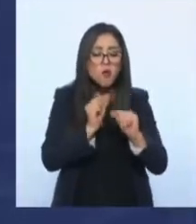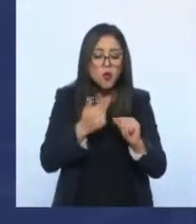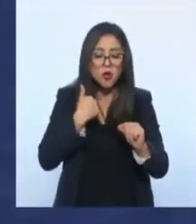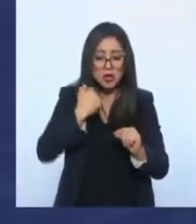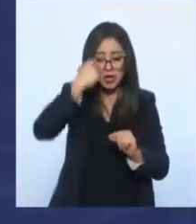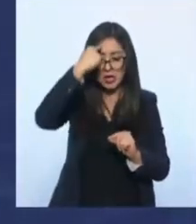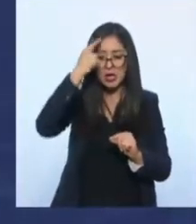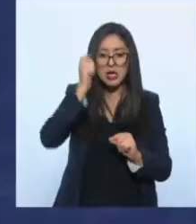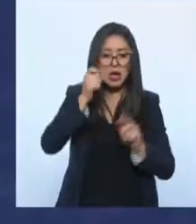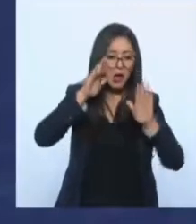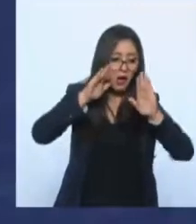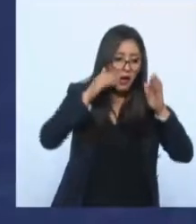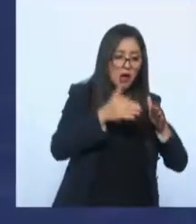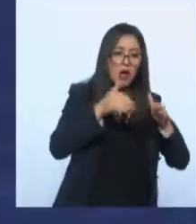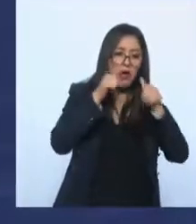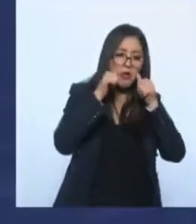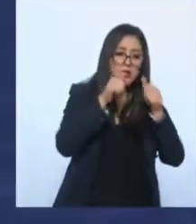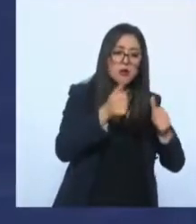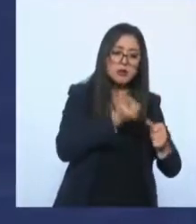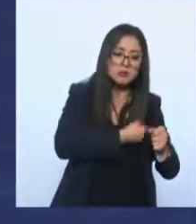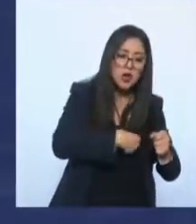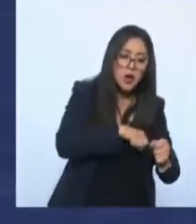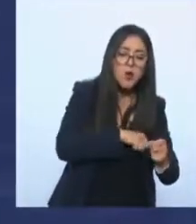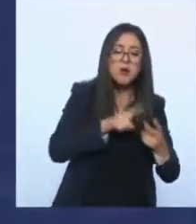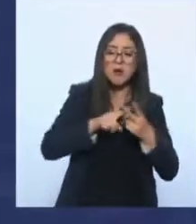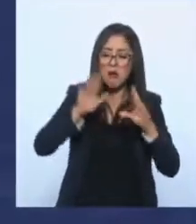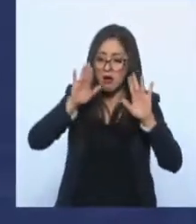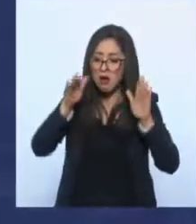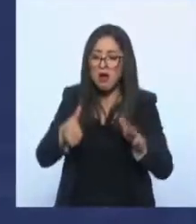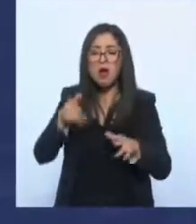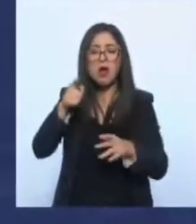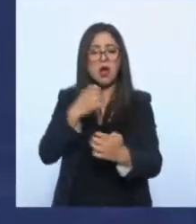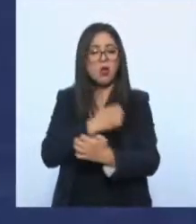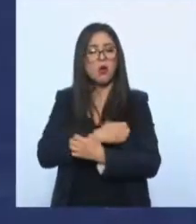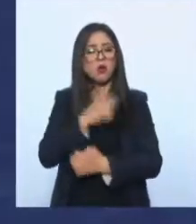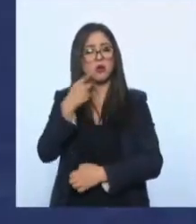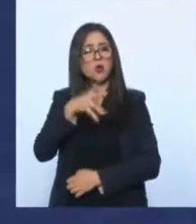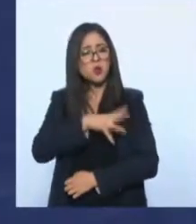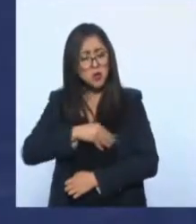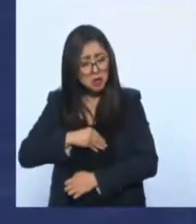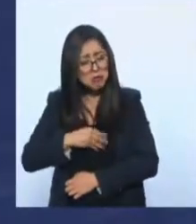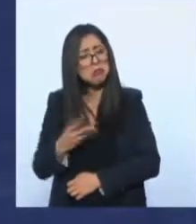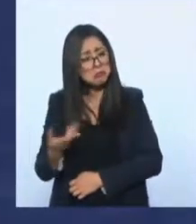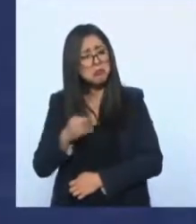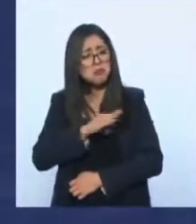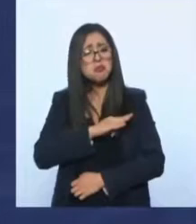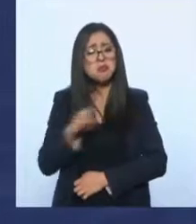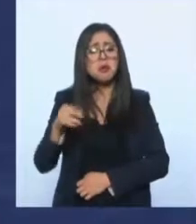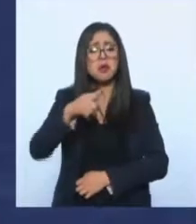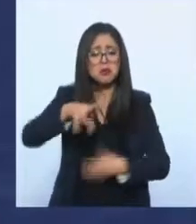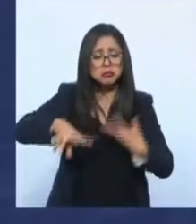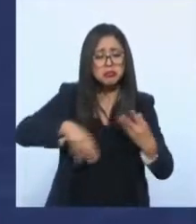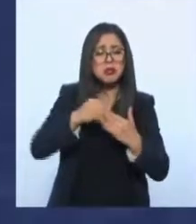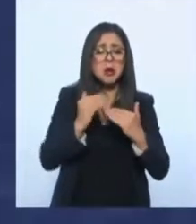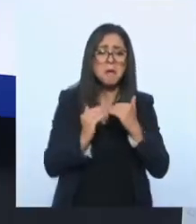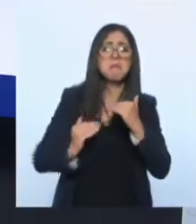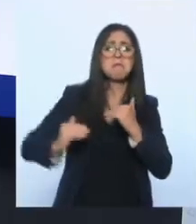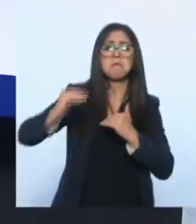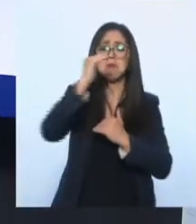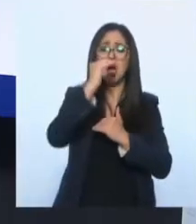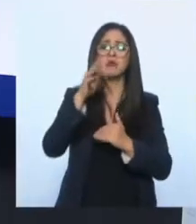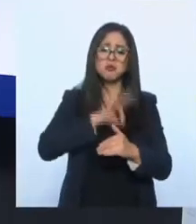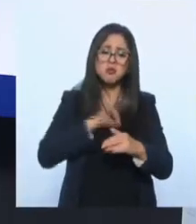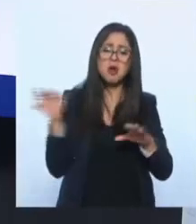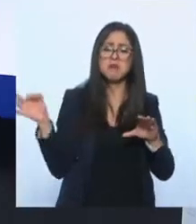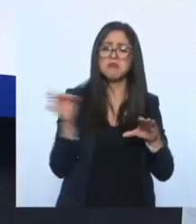de salud como la parte de educación con los hijos. Se puede hacer para aquellos que puedan o tengan los ingresos superiores a esto, pueden